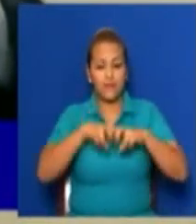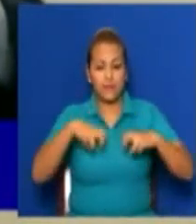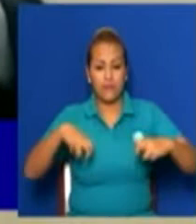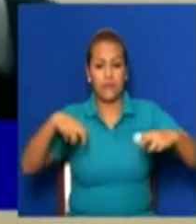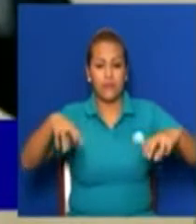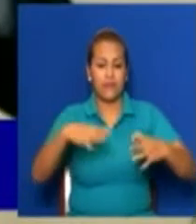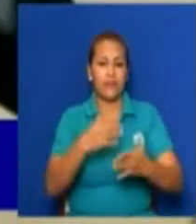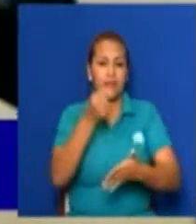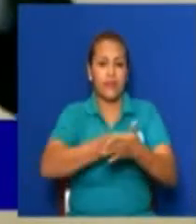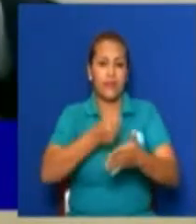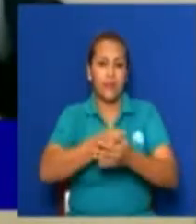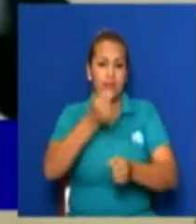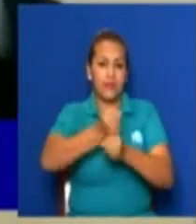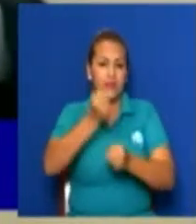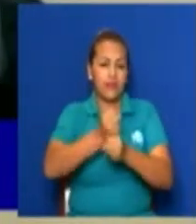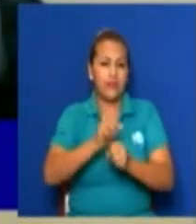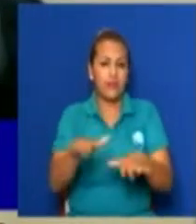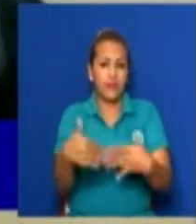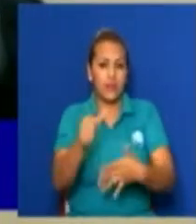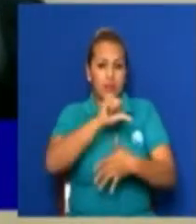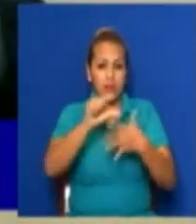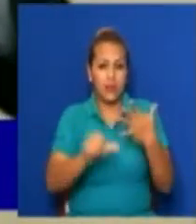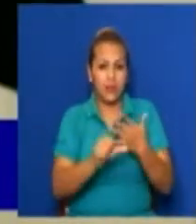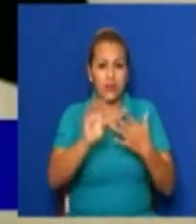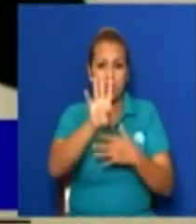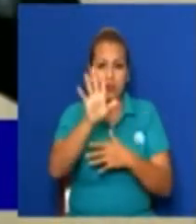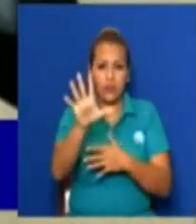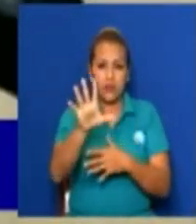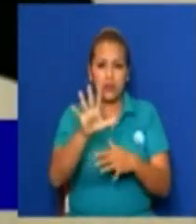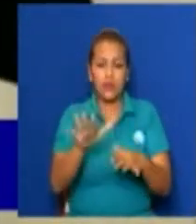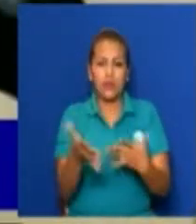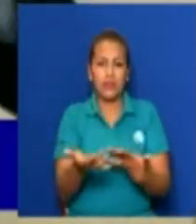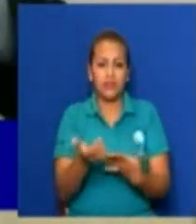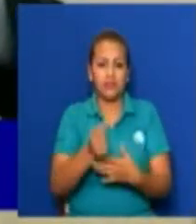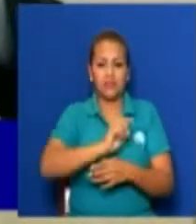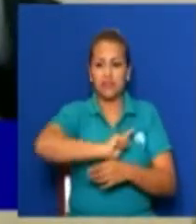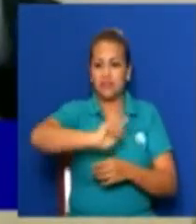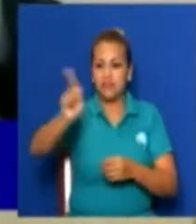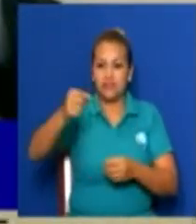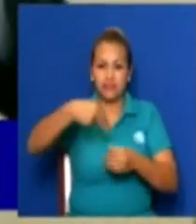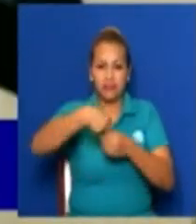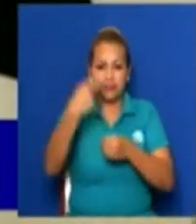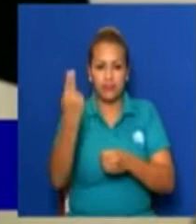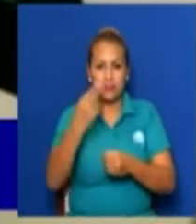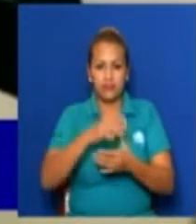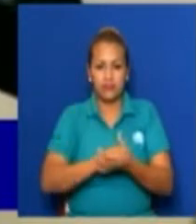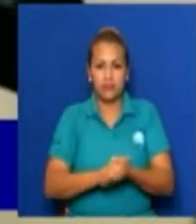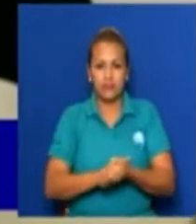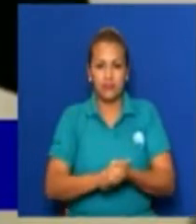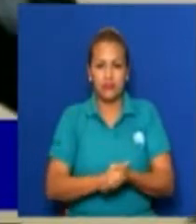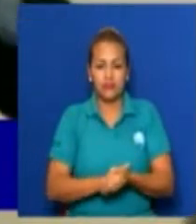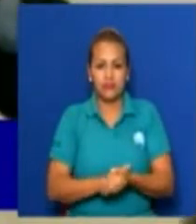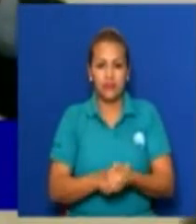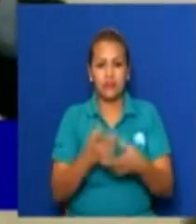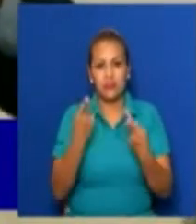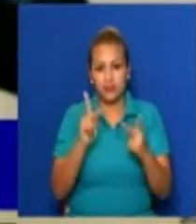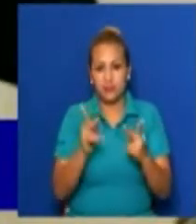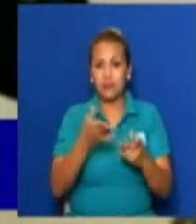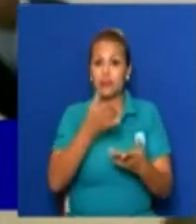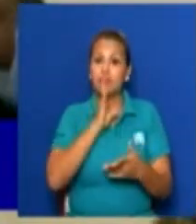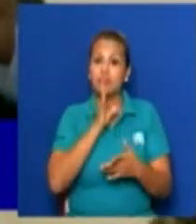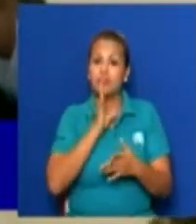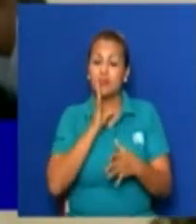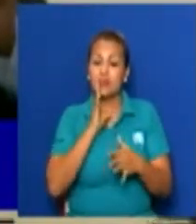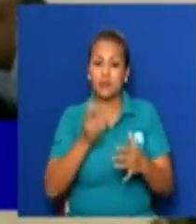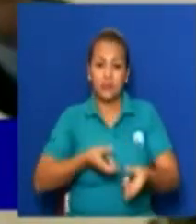Laboral donde dice que aplicar el artículo 45 es un despido incausado. Y si hablamos de igualdad y hablamos